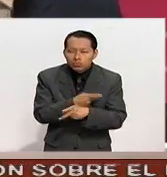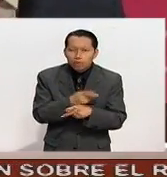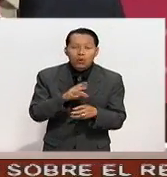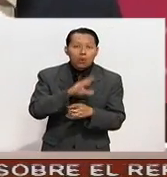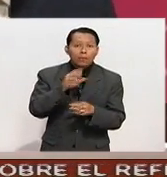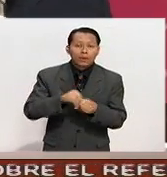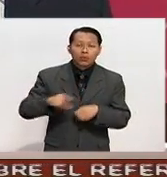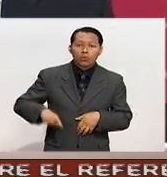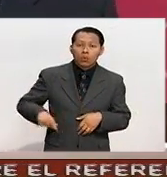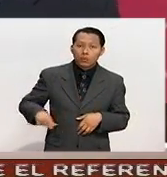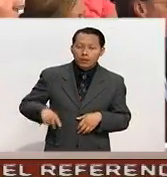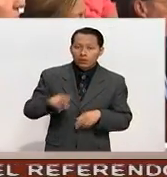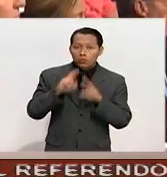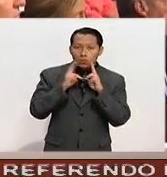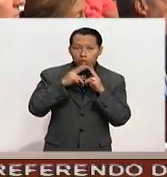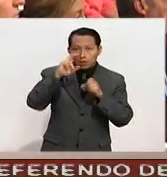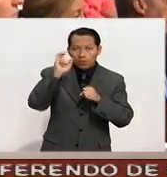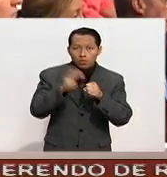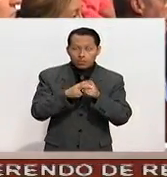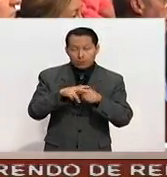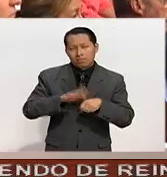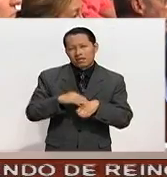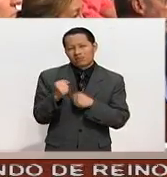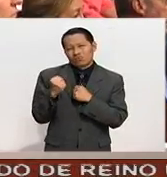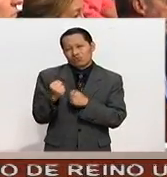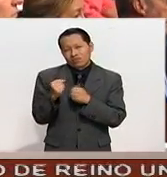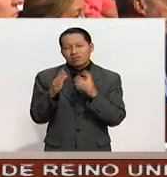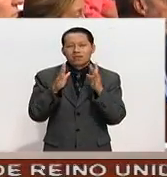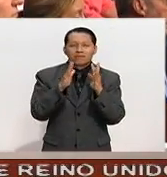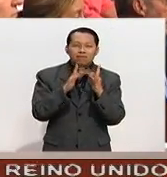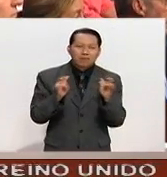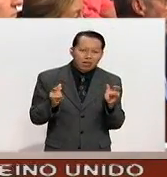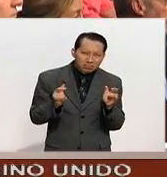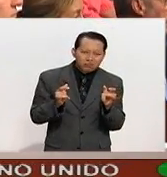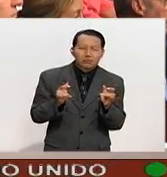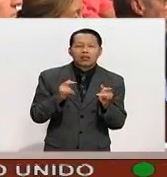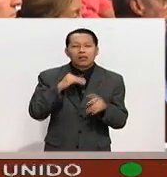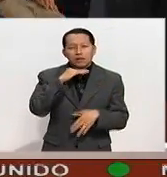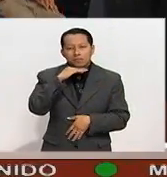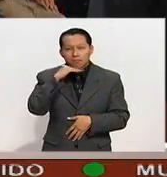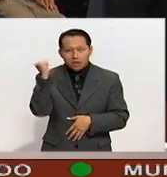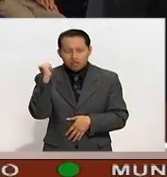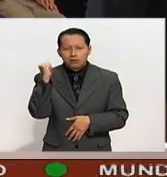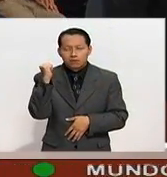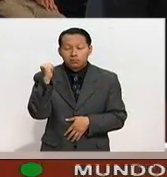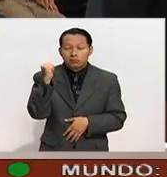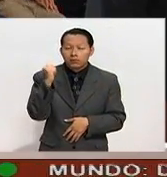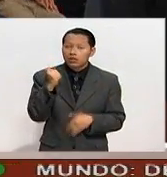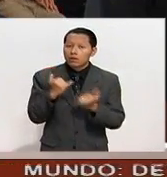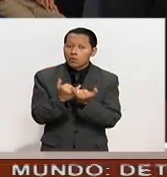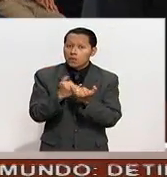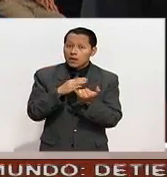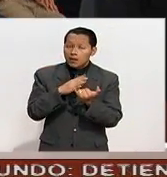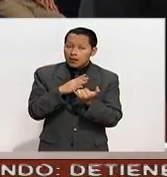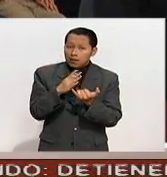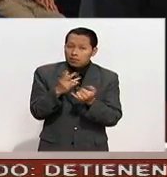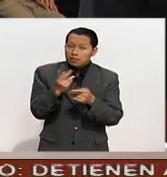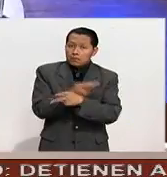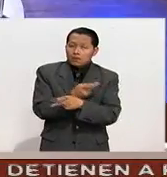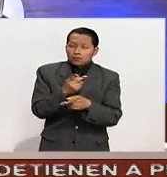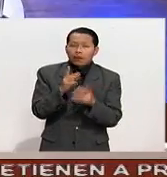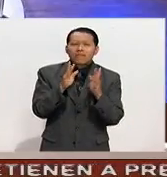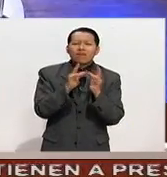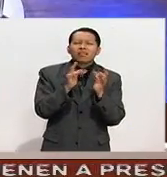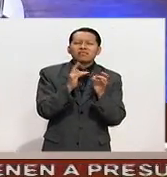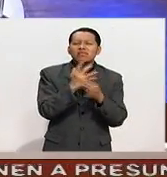los gobiernos de la Unión Europea, sobre todo los más poderosos como son Francia, Alemania, y bueno, hay argumentos muy interesantes. Por ejemplo, los